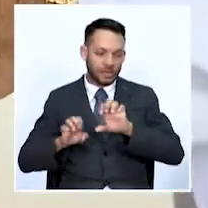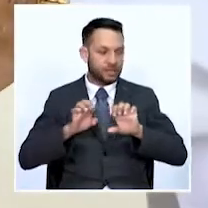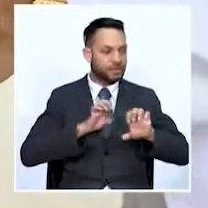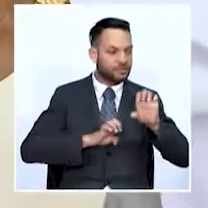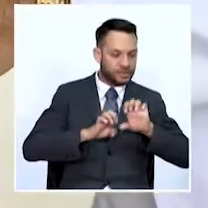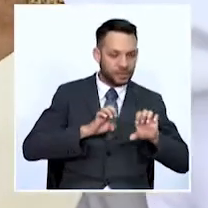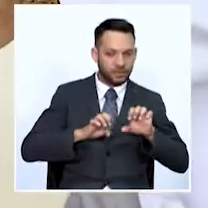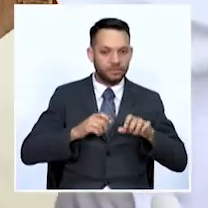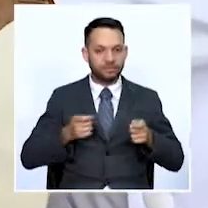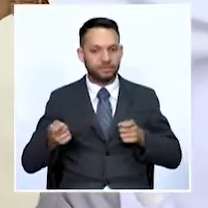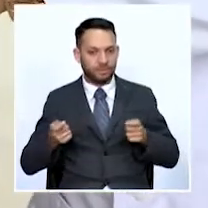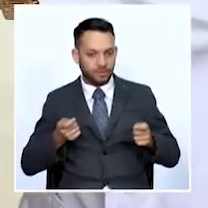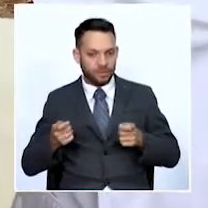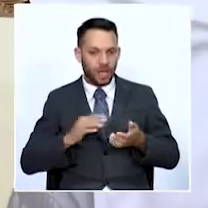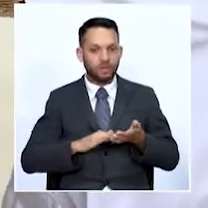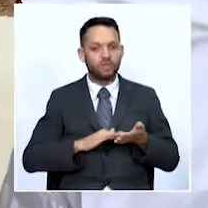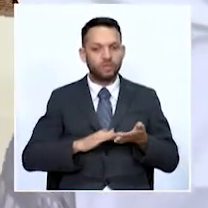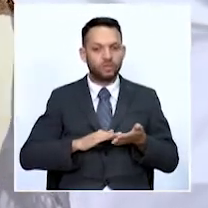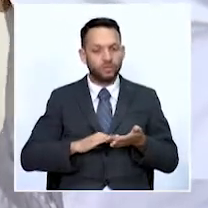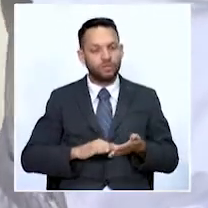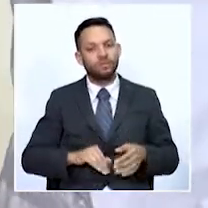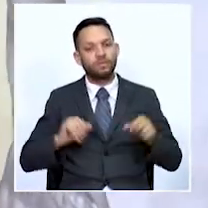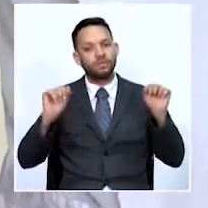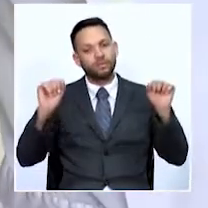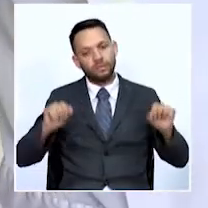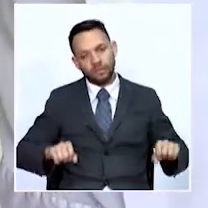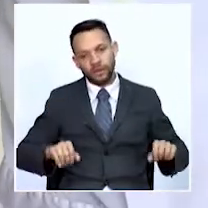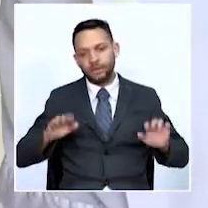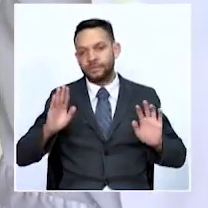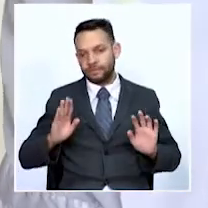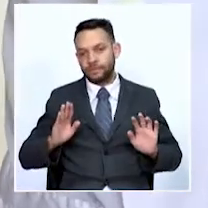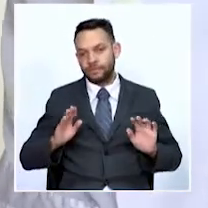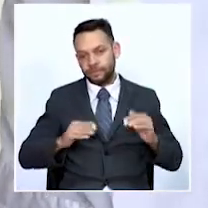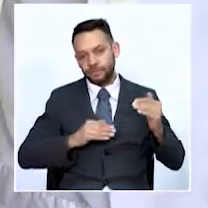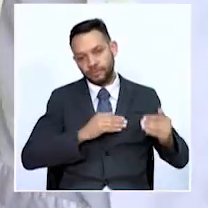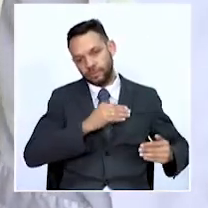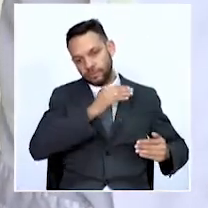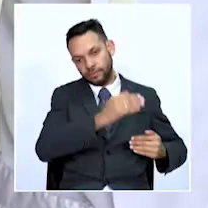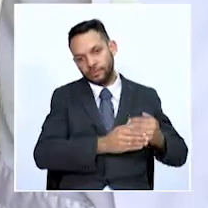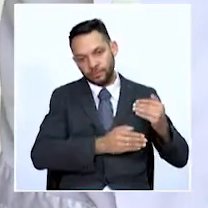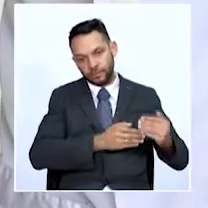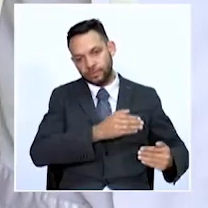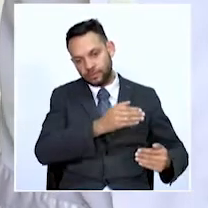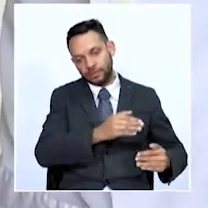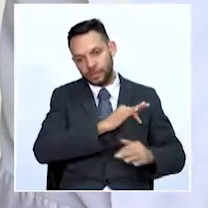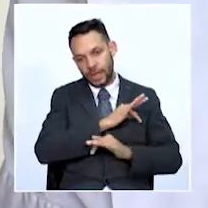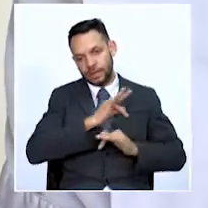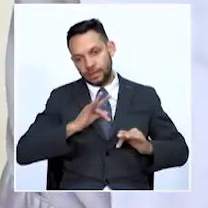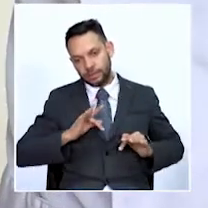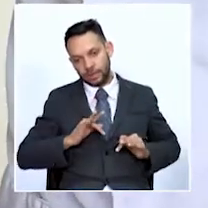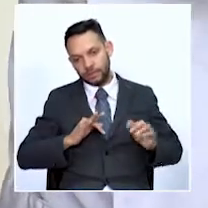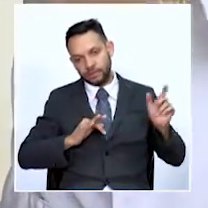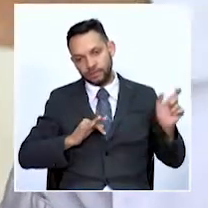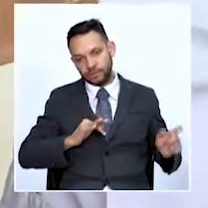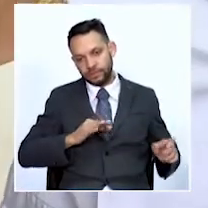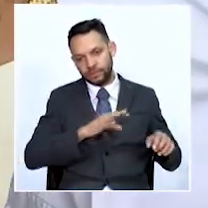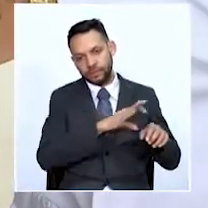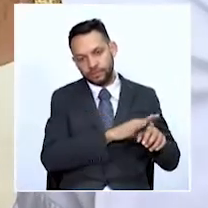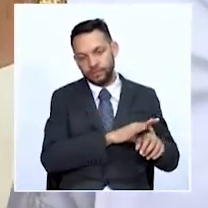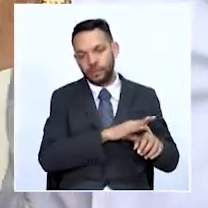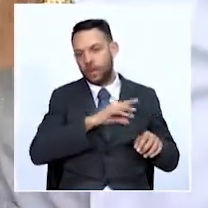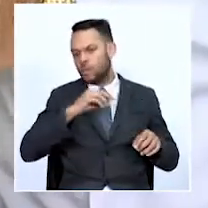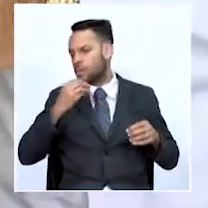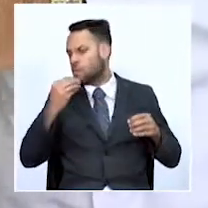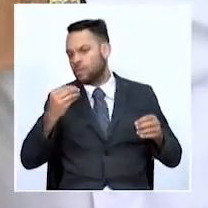que no le acabe de dañar las articulaciones. Ese es uno de los protocolos terapéuticos en reumatología, pero está el metotrexato, el